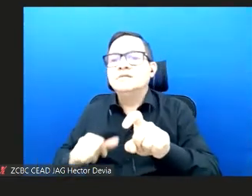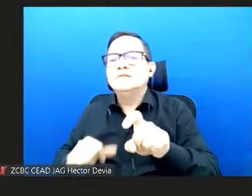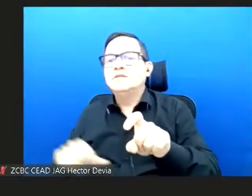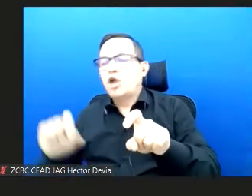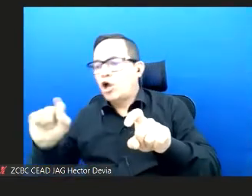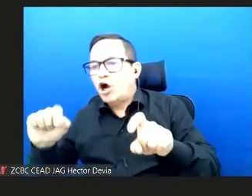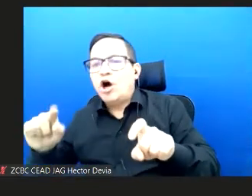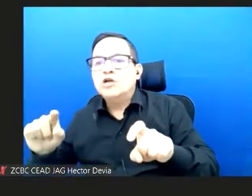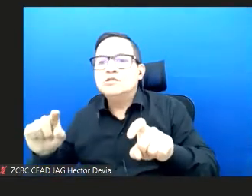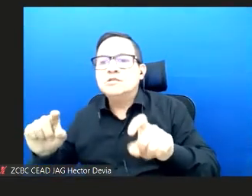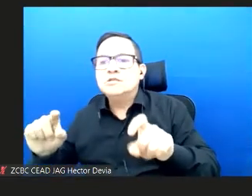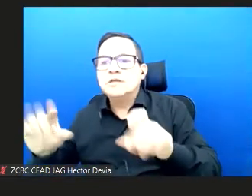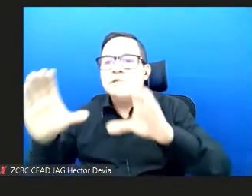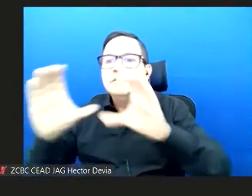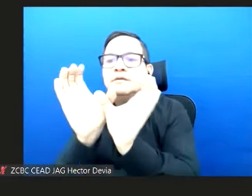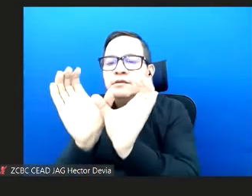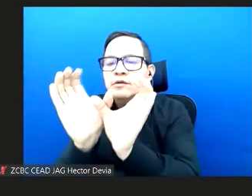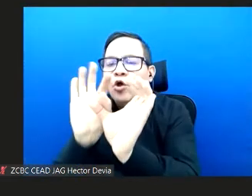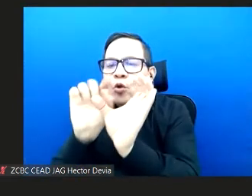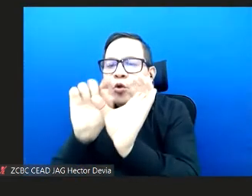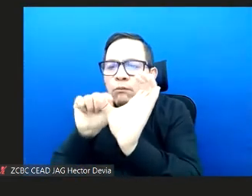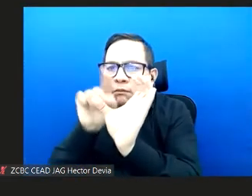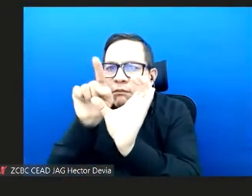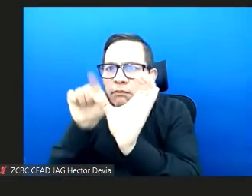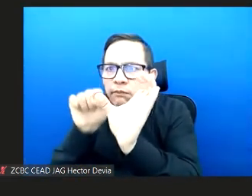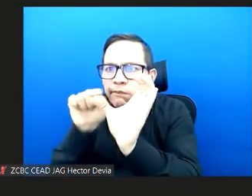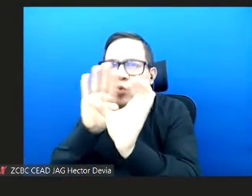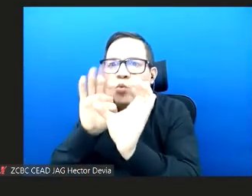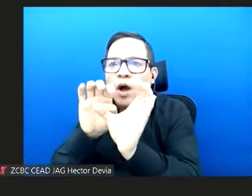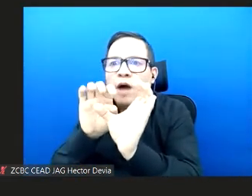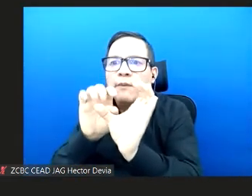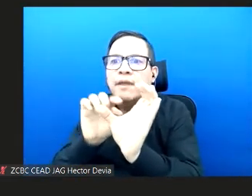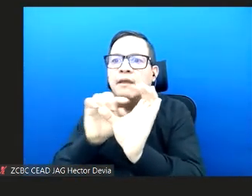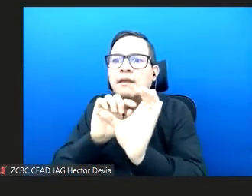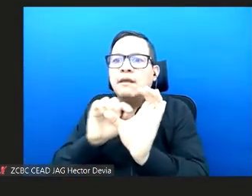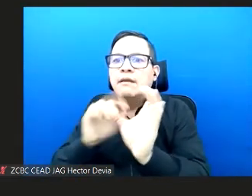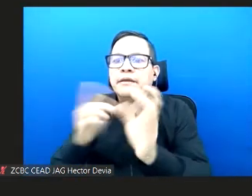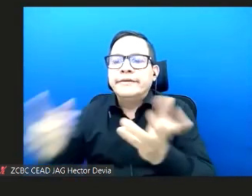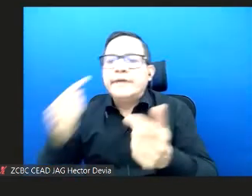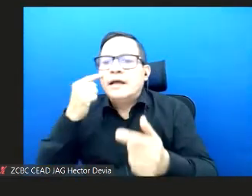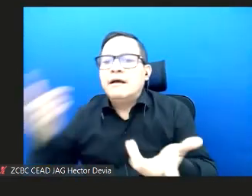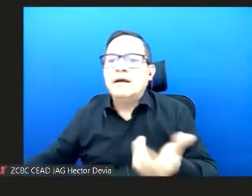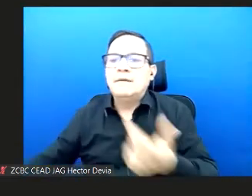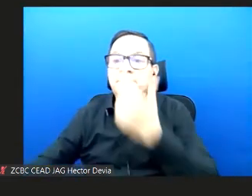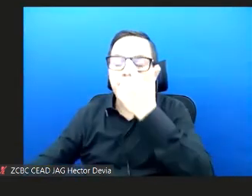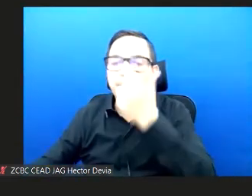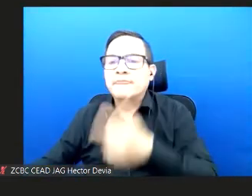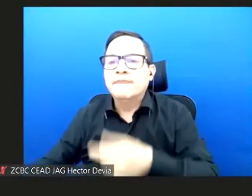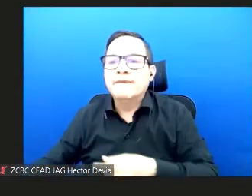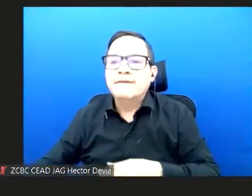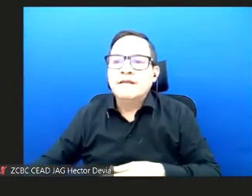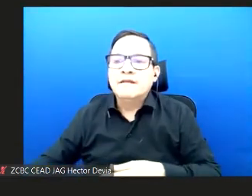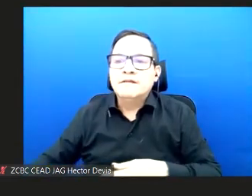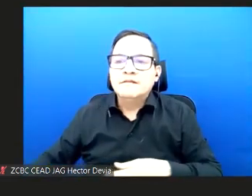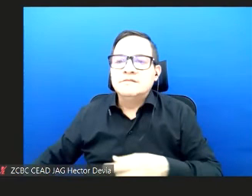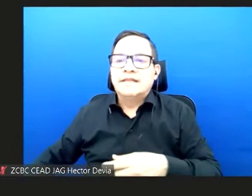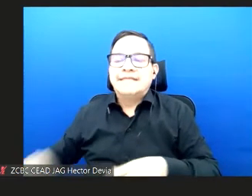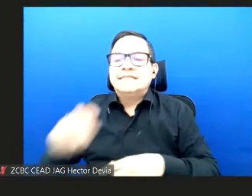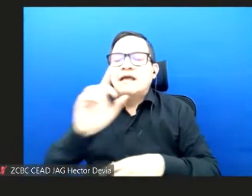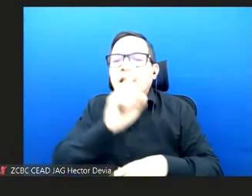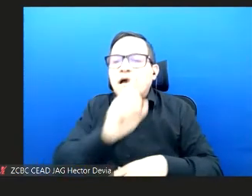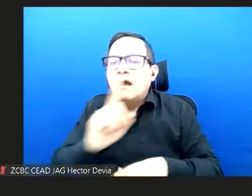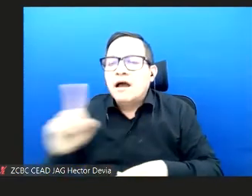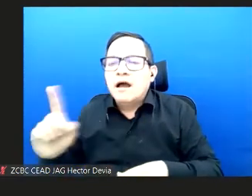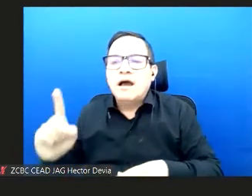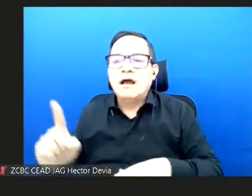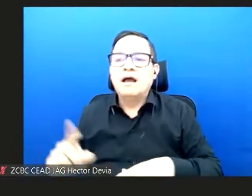conjuntos que es 9. Entonces, ¿a qué es igual esto? El cardinal entonces es igual a